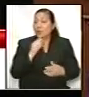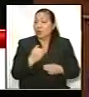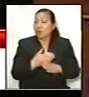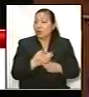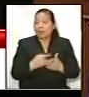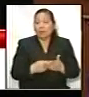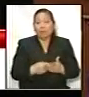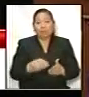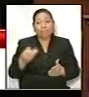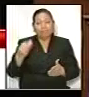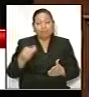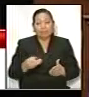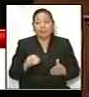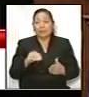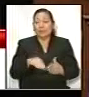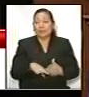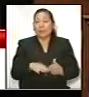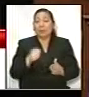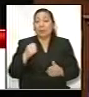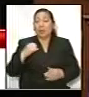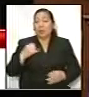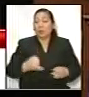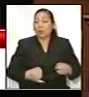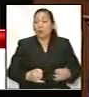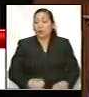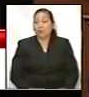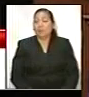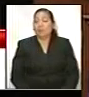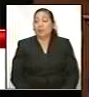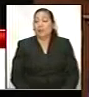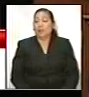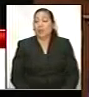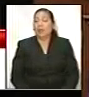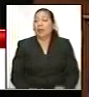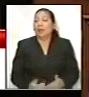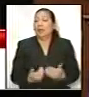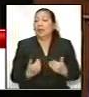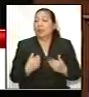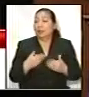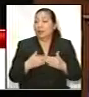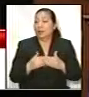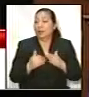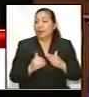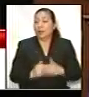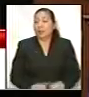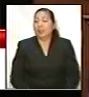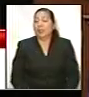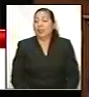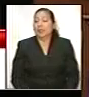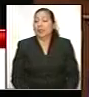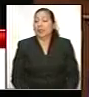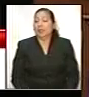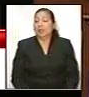facultad exclusiva y excluyente del Poder Ejecutivo y tiene un refrendo constitucional.